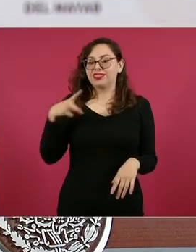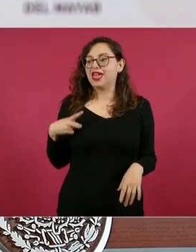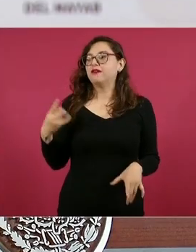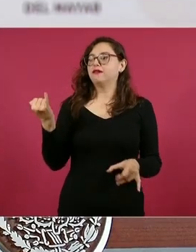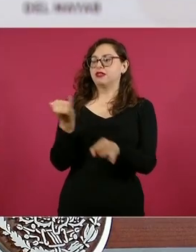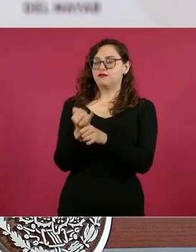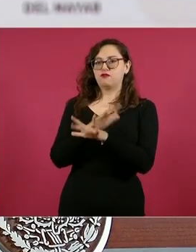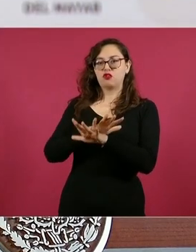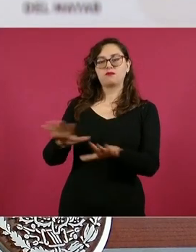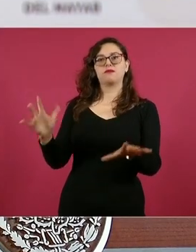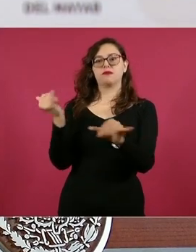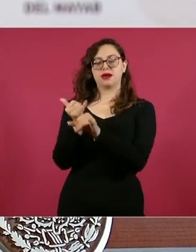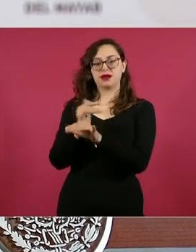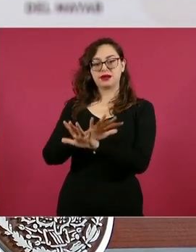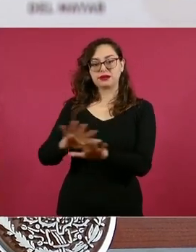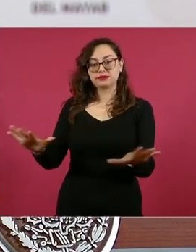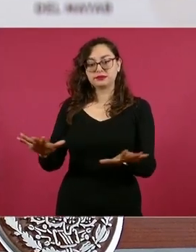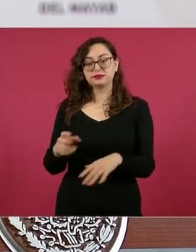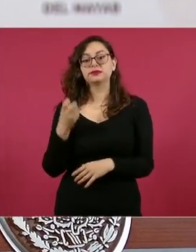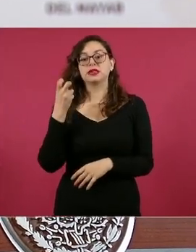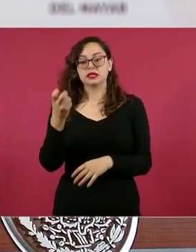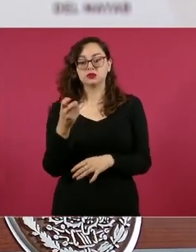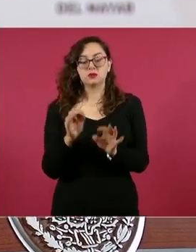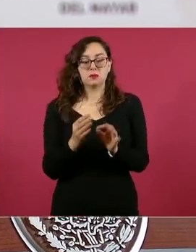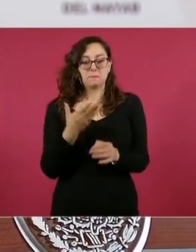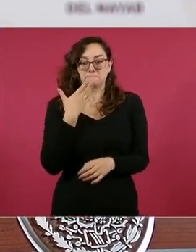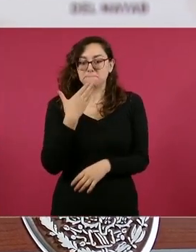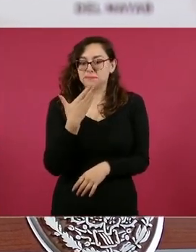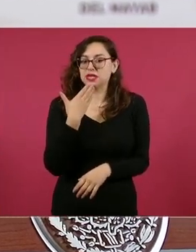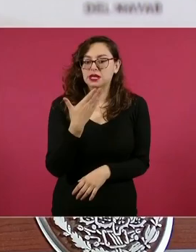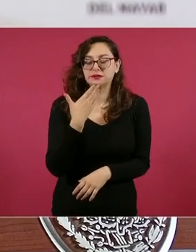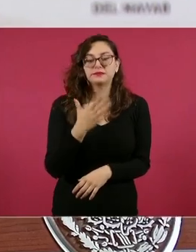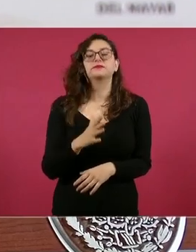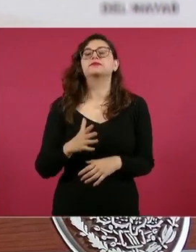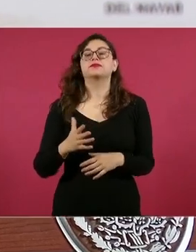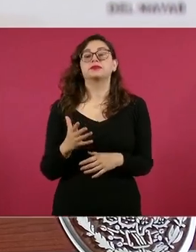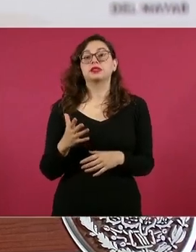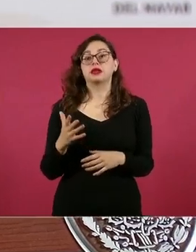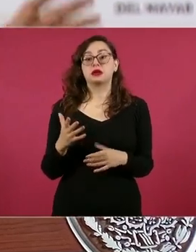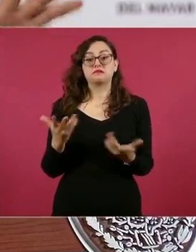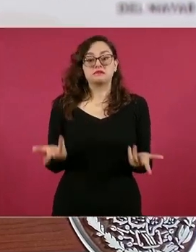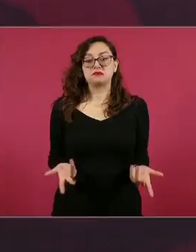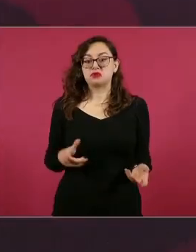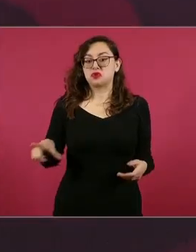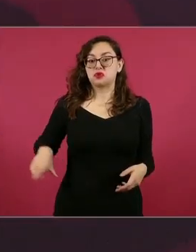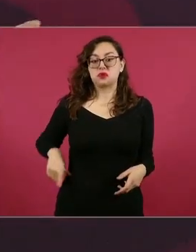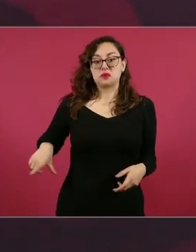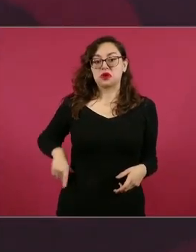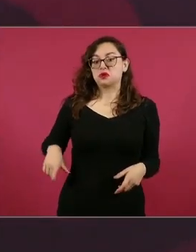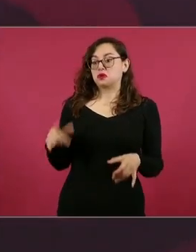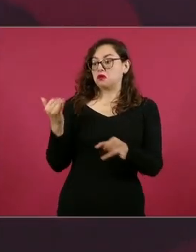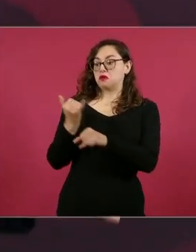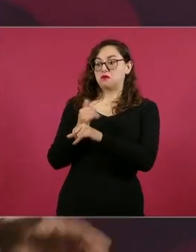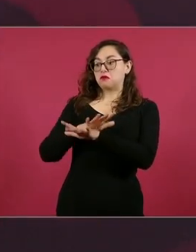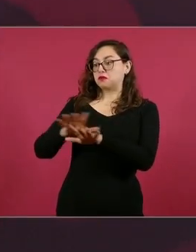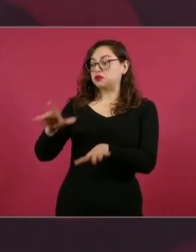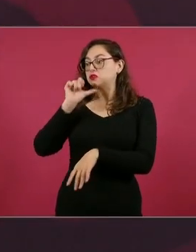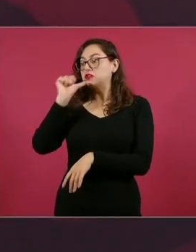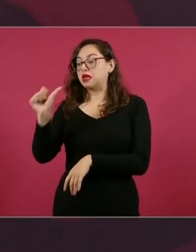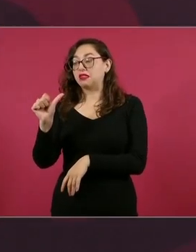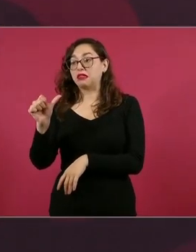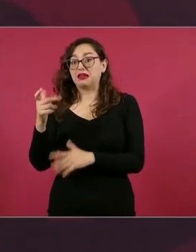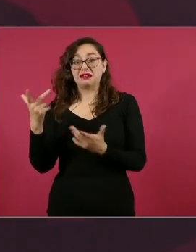informar Entonces eso es muy bueno porque si no pues depende